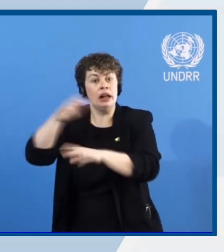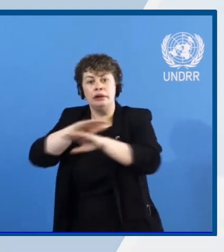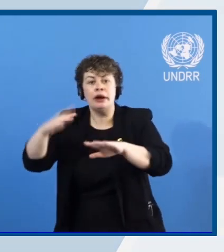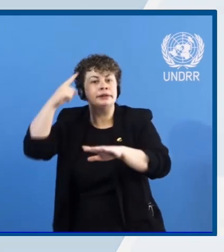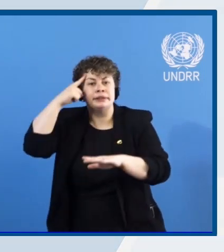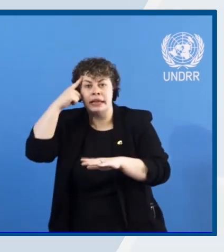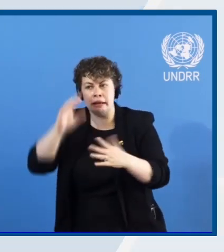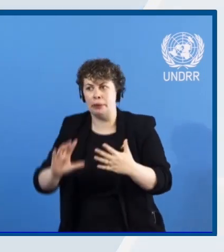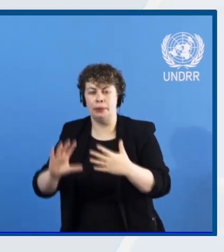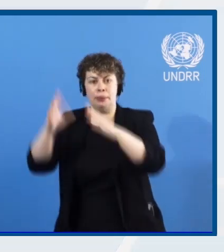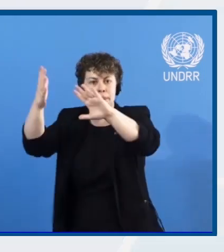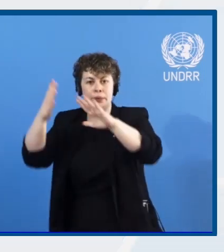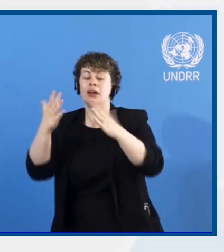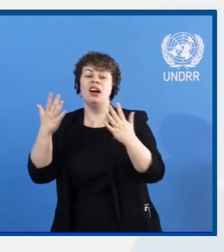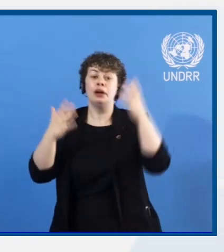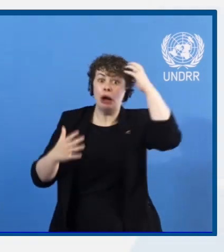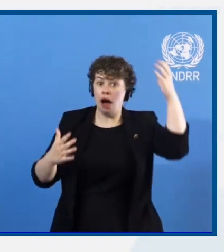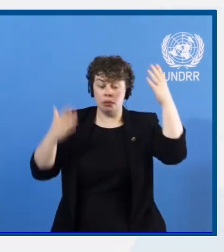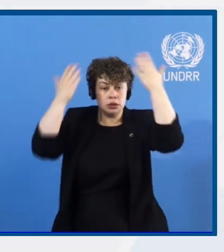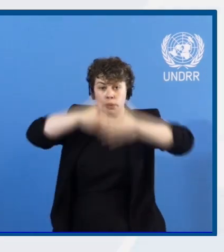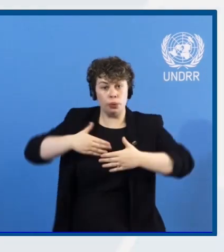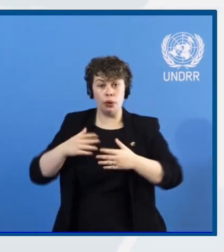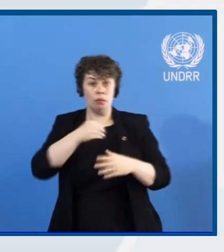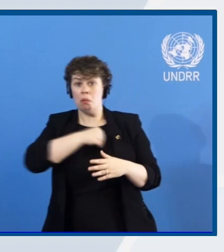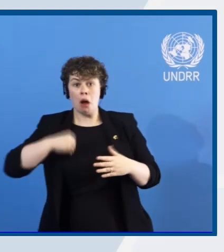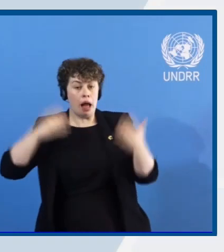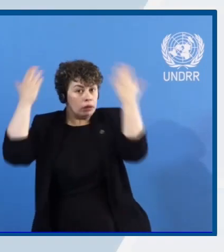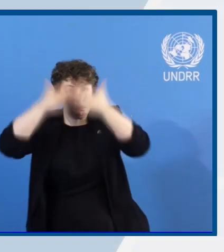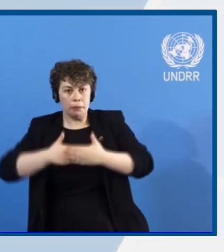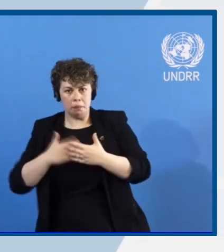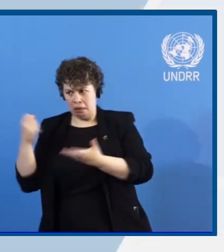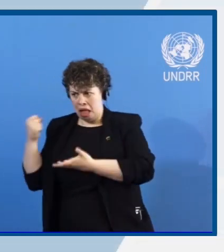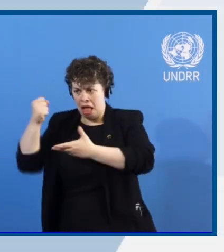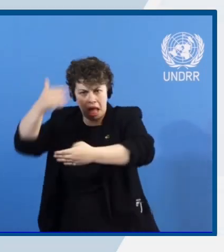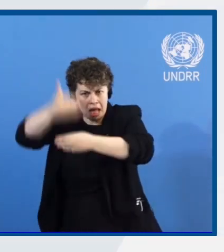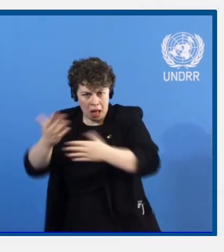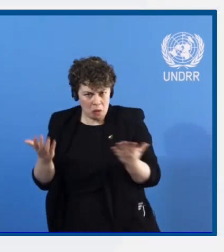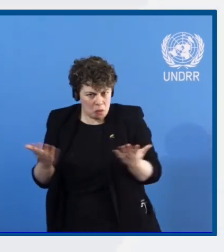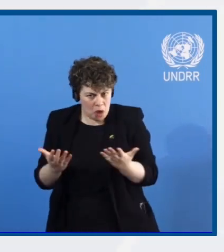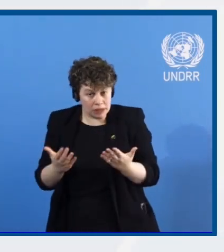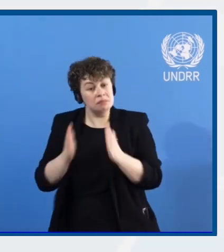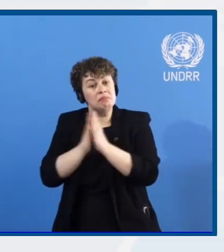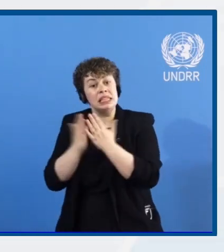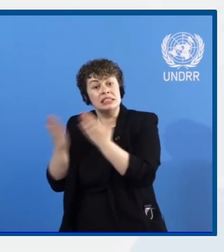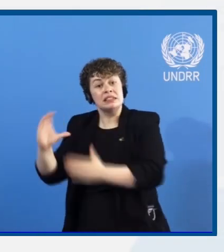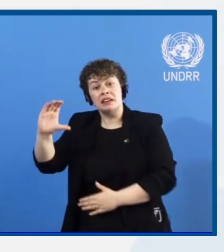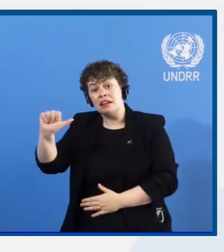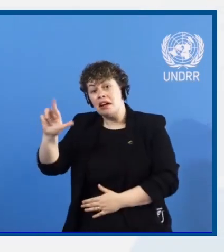can they be overcome? Carlos, do you have a view on